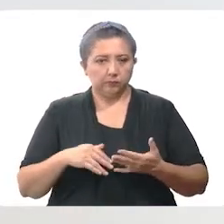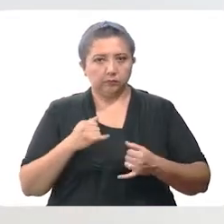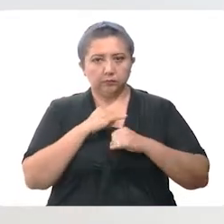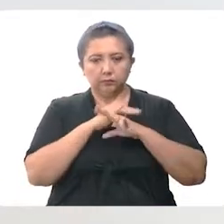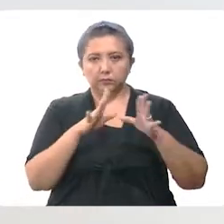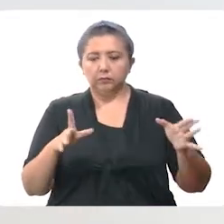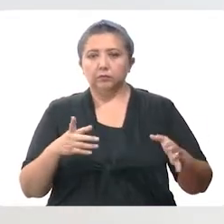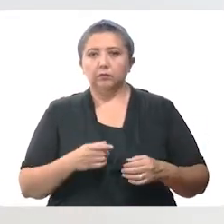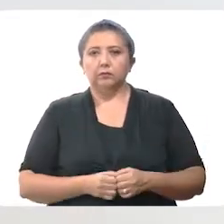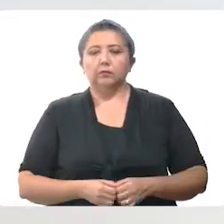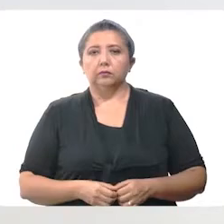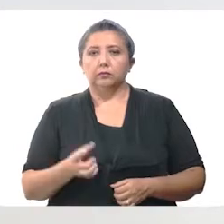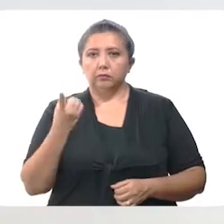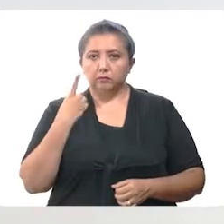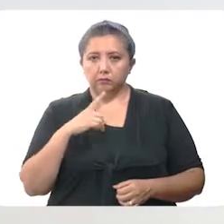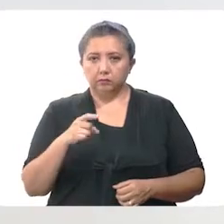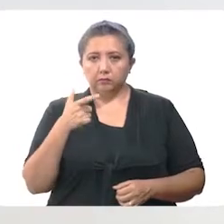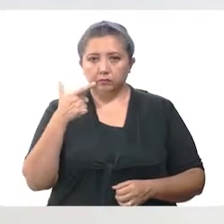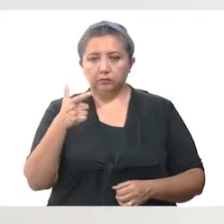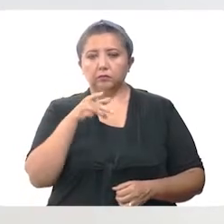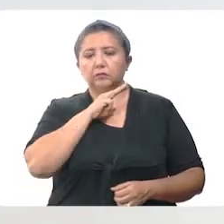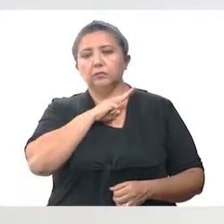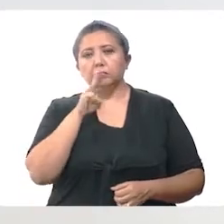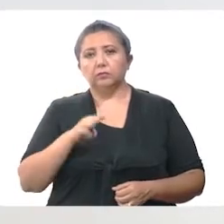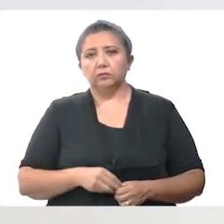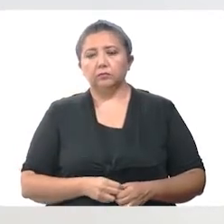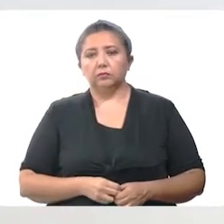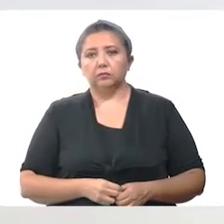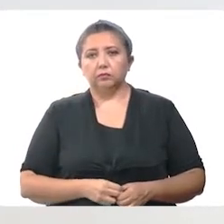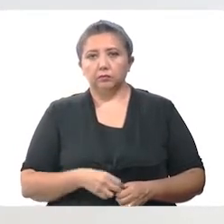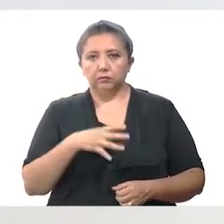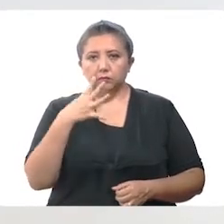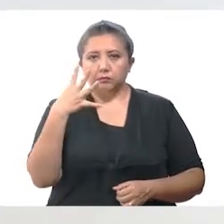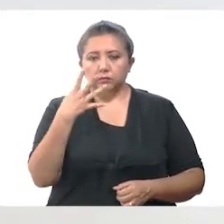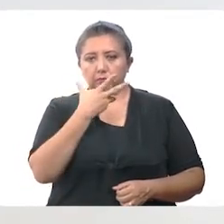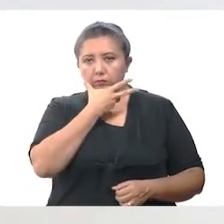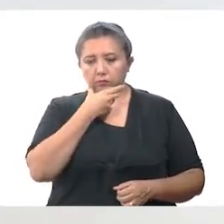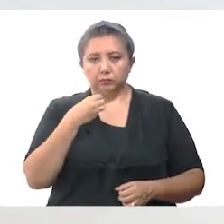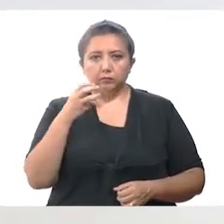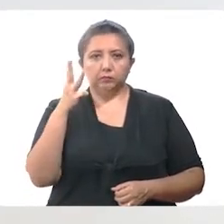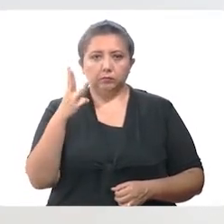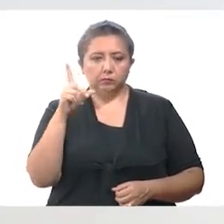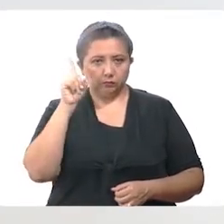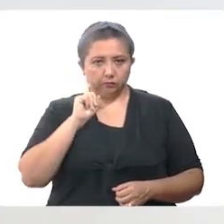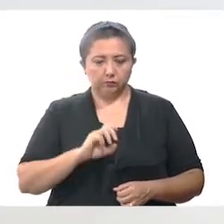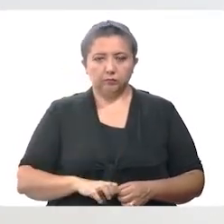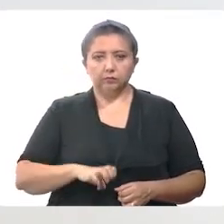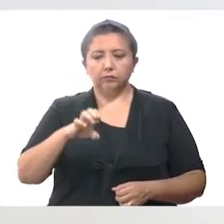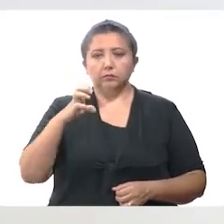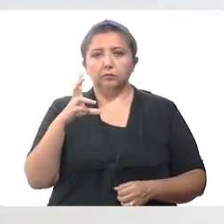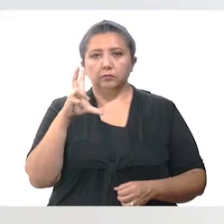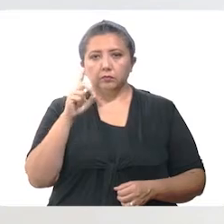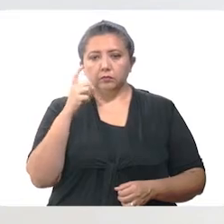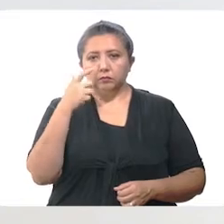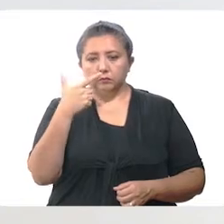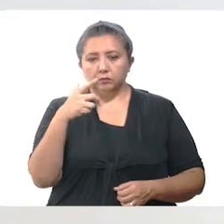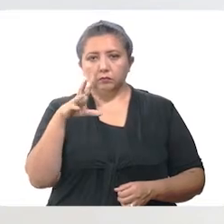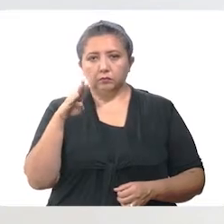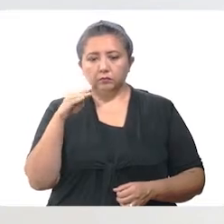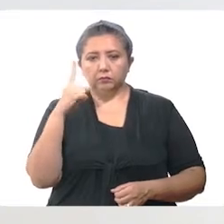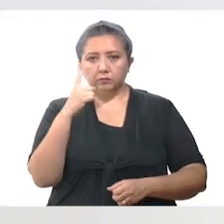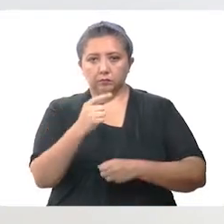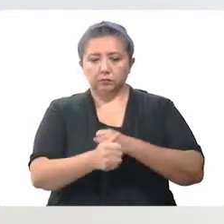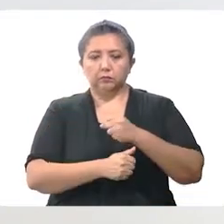Lamentablemente, en este parte médico informamos de 7 fallecimientos. Son 4 hombres y 3 mujeres de un rango de edad de 37